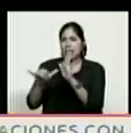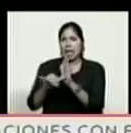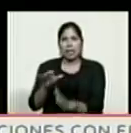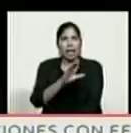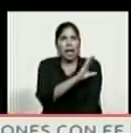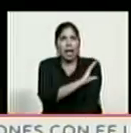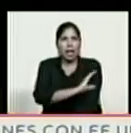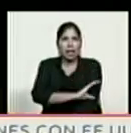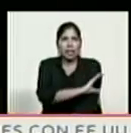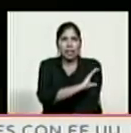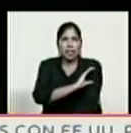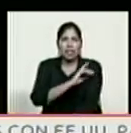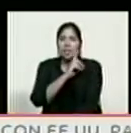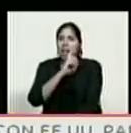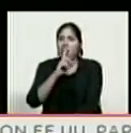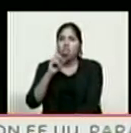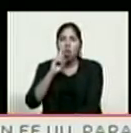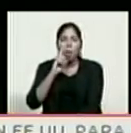Aguirre Vere,